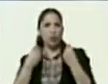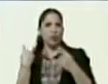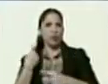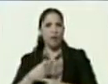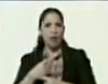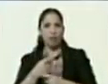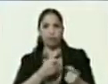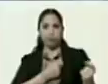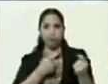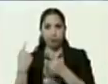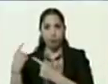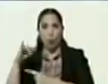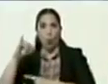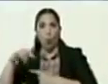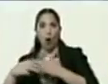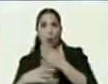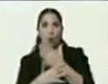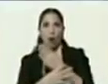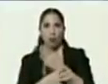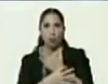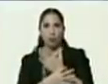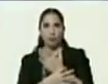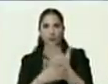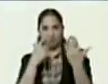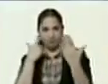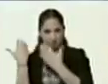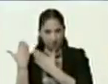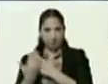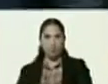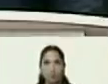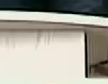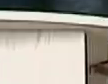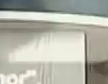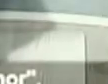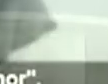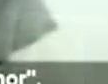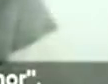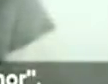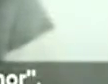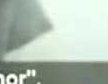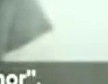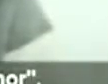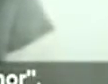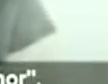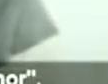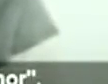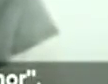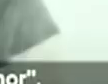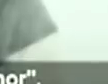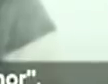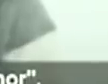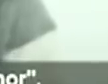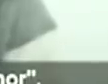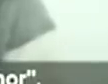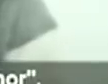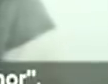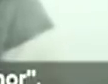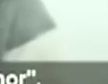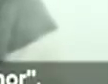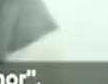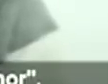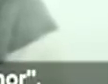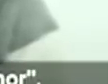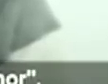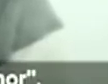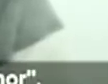con el traslado de Juan Guaidó. El 22 de febrero, lo estábamos con